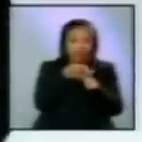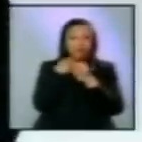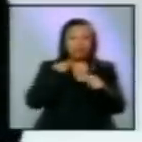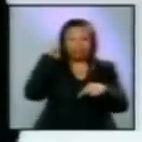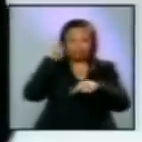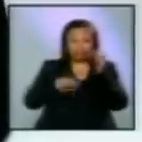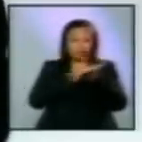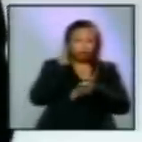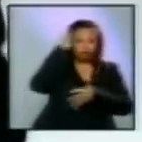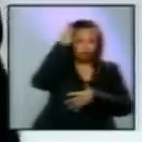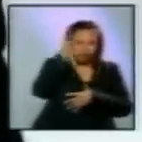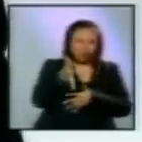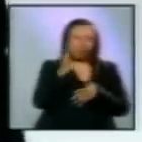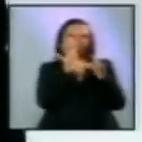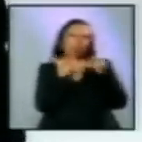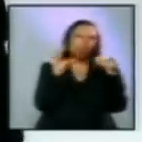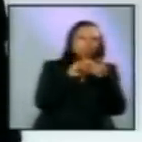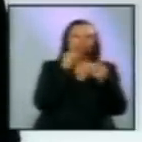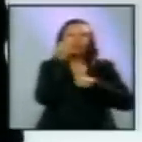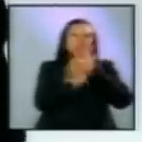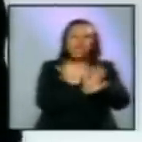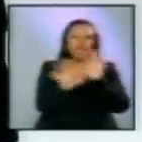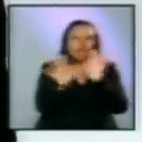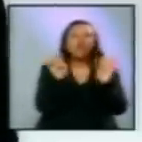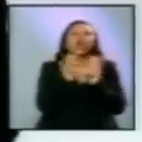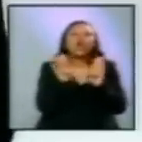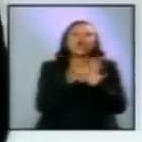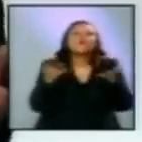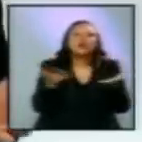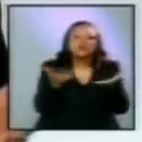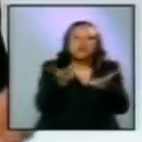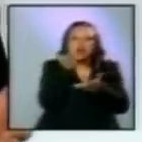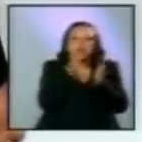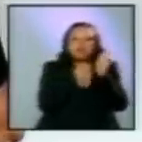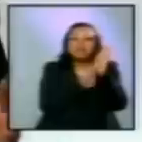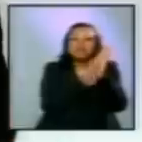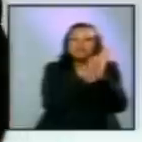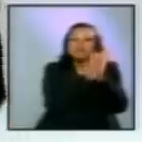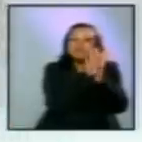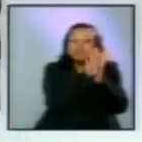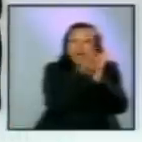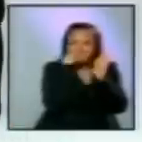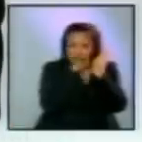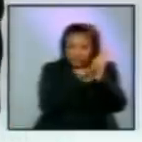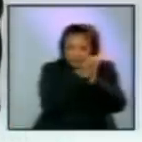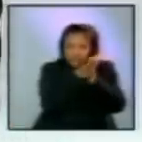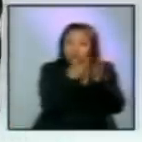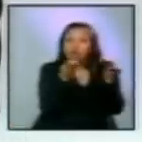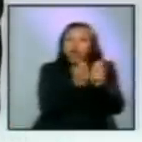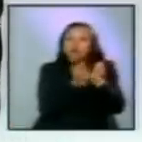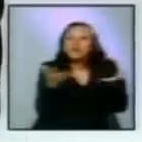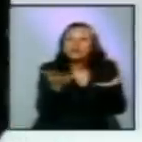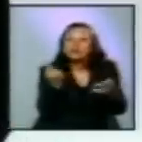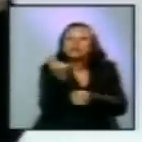que decirlo sin demagogia, sin populismo, es con crecimiento económico. Y para tener crecimiento económico necesitamos hacer